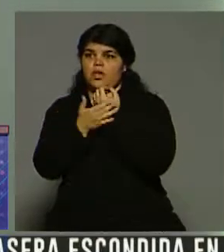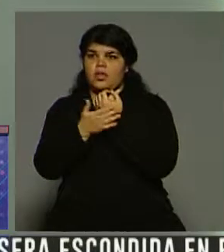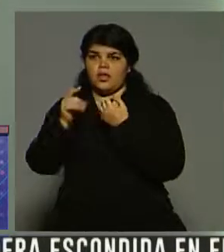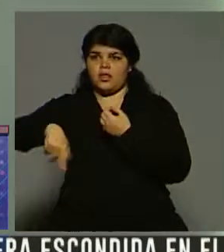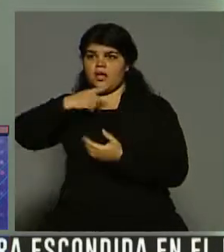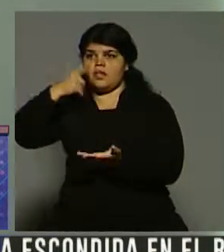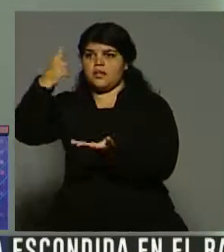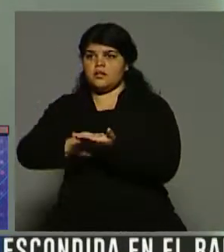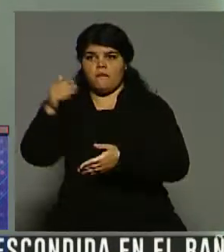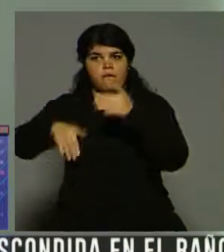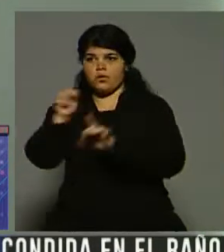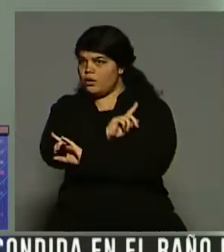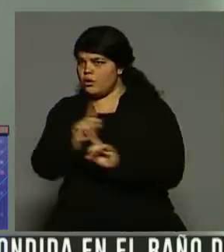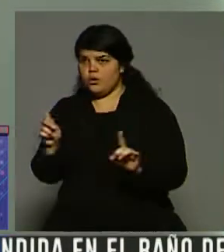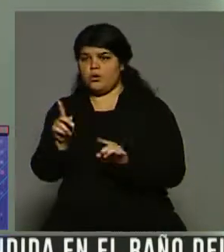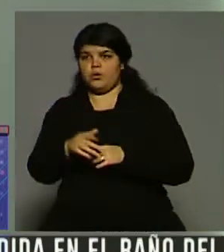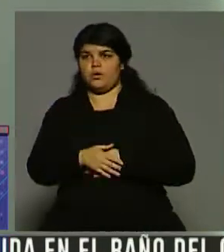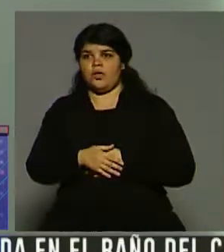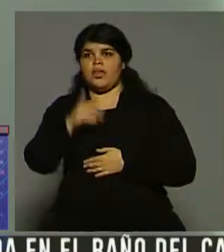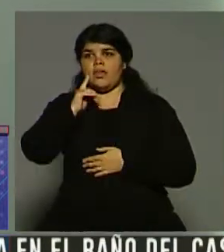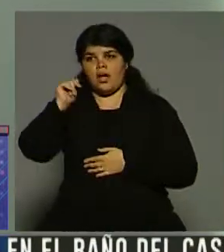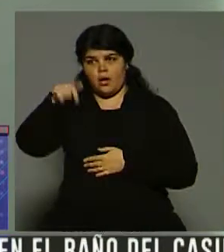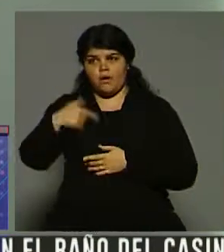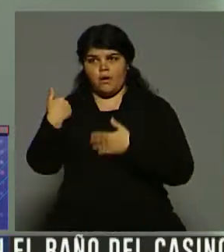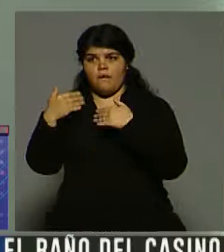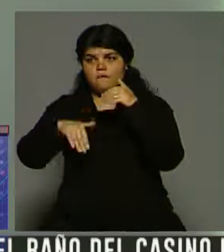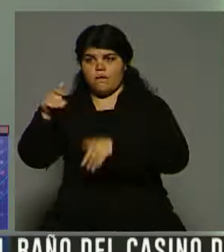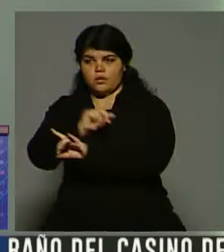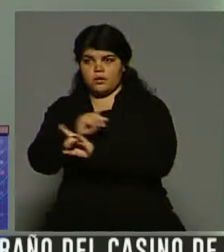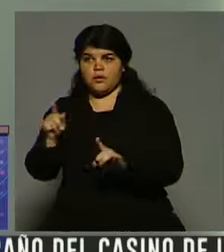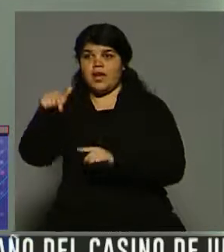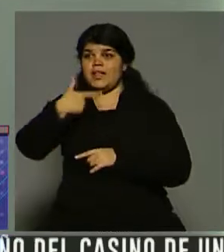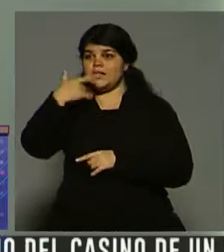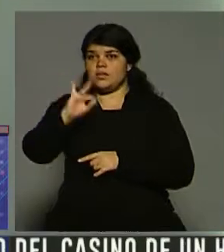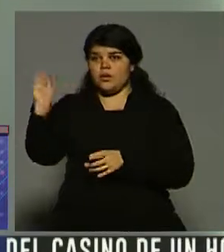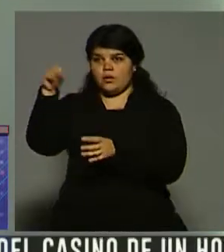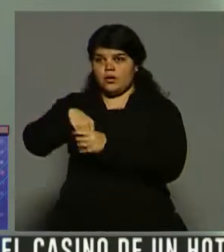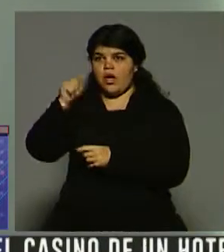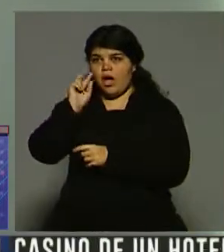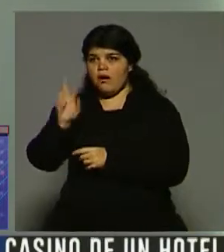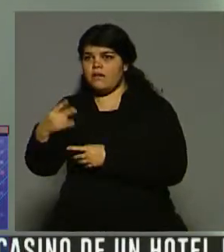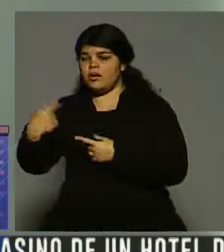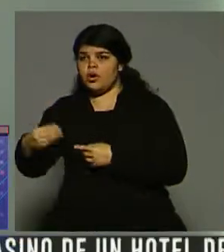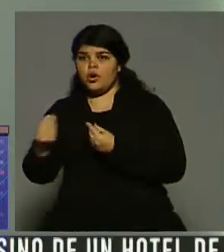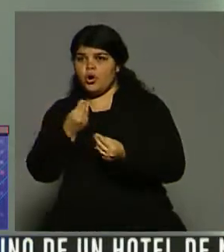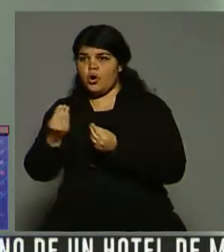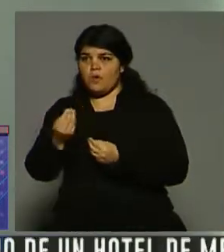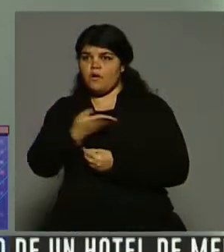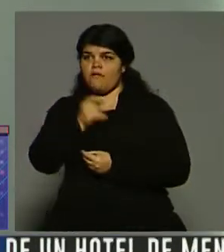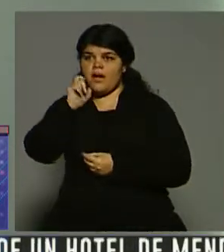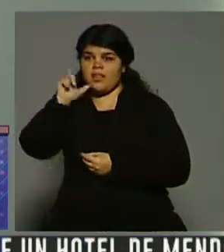decidieron no votar durante la jornada de hoy en el Senado. Vamos a ver lo que decía Patricia Fadel y también lo